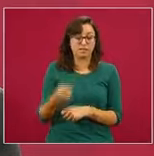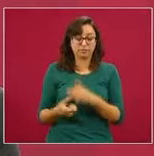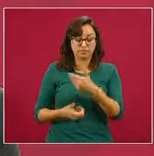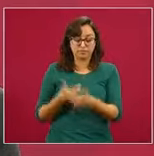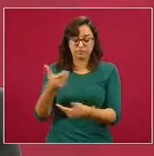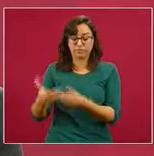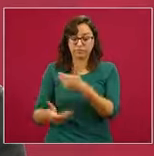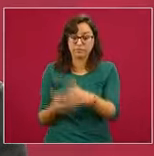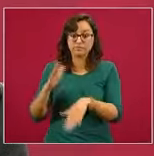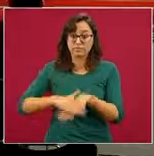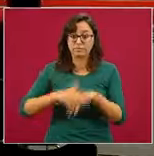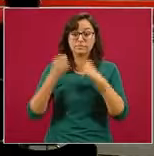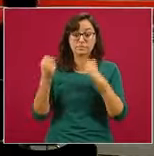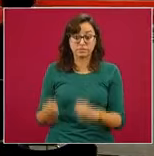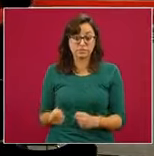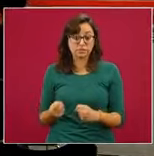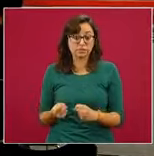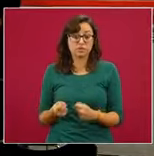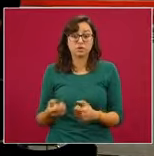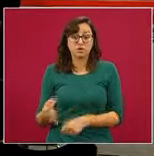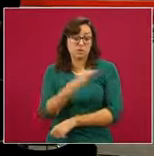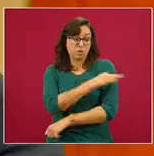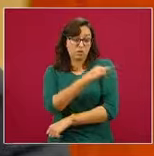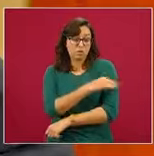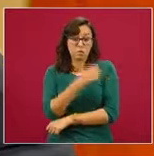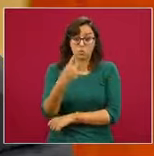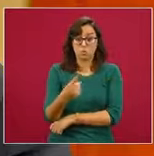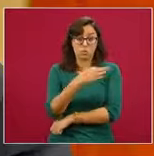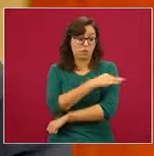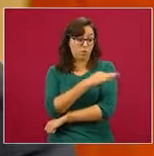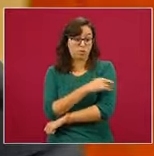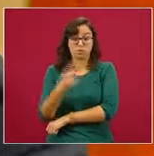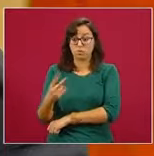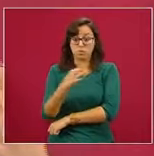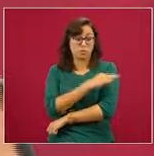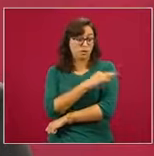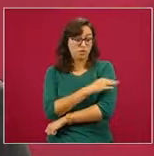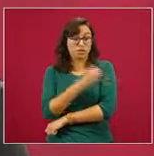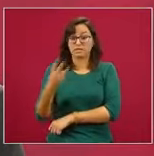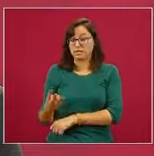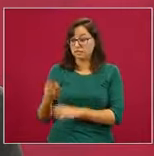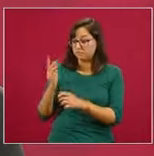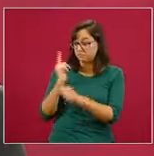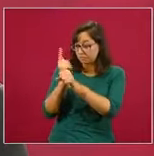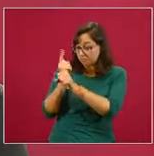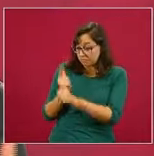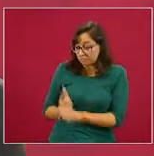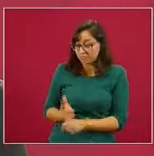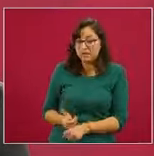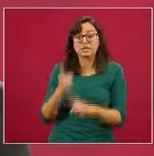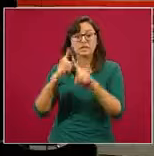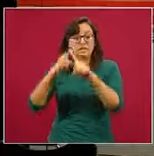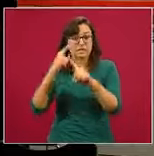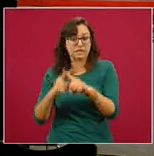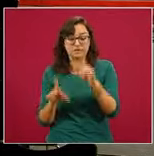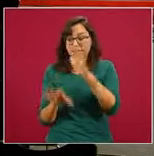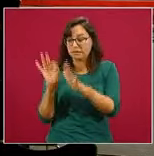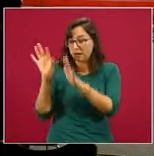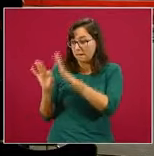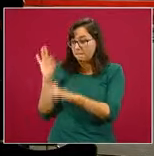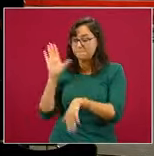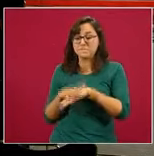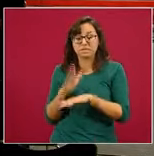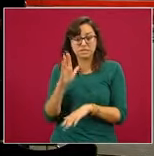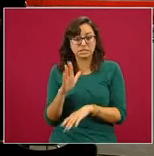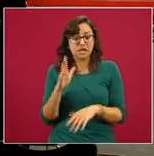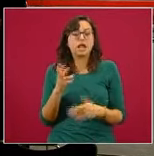con certidumbre cómo funciona la vacuna 1, la vacuna 2, la vacuna 3, y vayamos seleccionando los candidatos más apropiados,